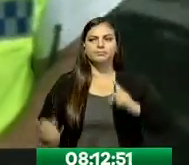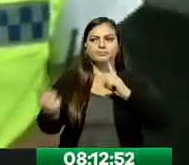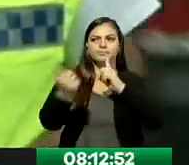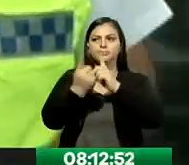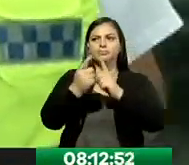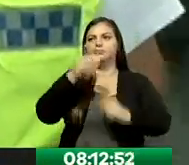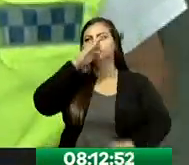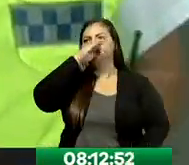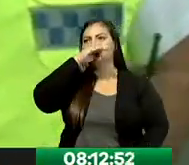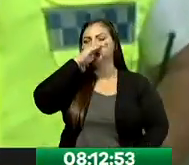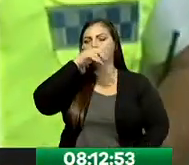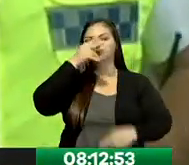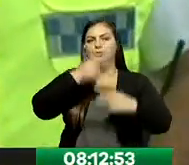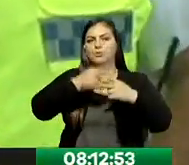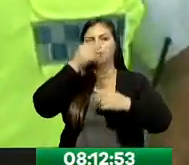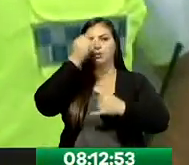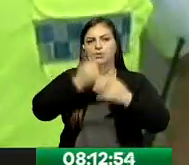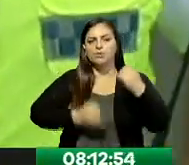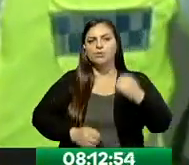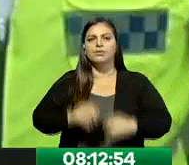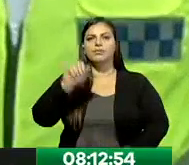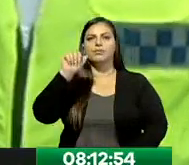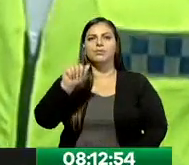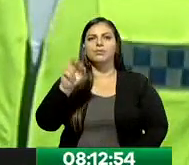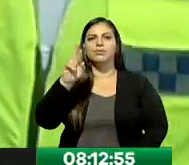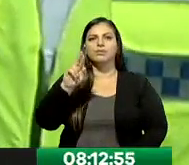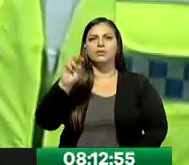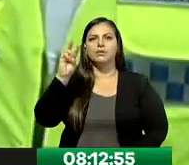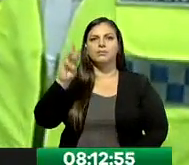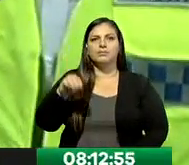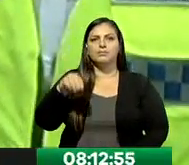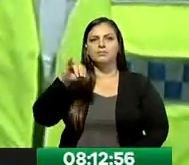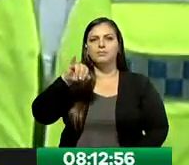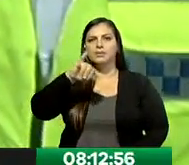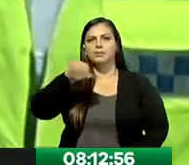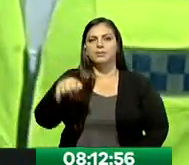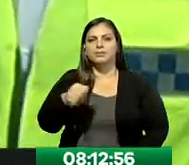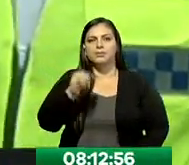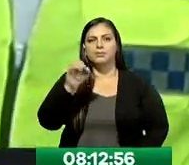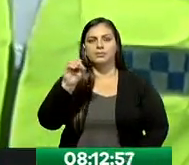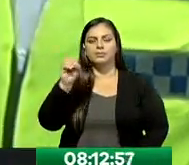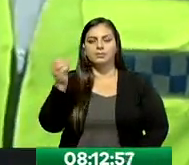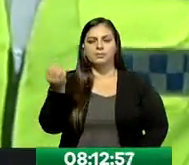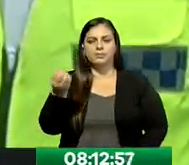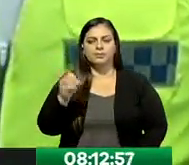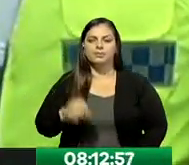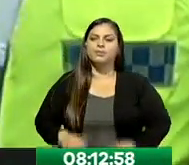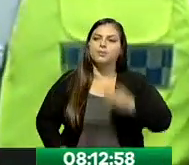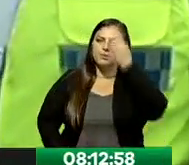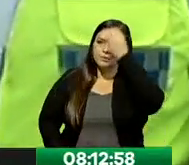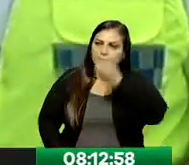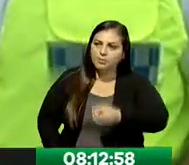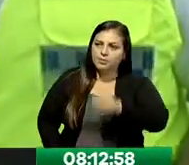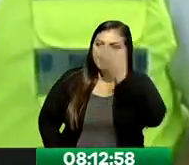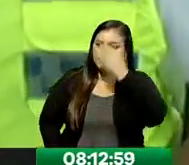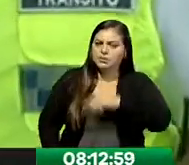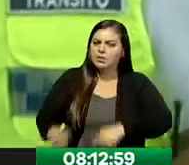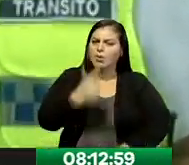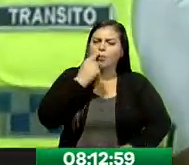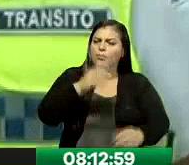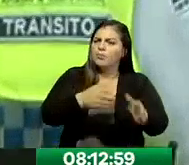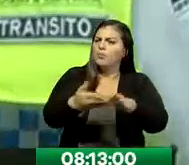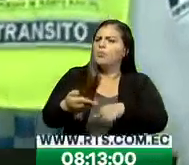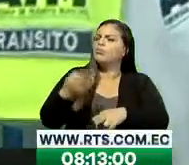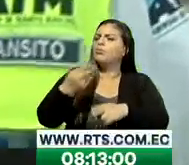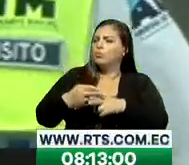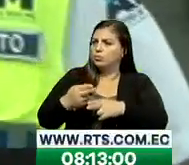Armijos de la Autoridad de Tránsito Municipal para que revele más detalles al respecto. Muy buenos días. ¿Se ha identificado ya a la víctima mortal en